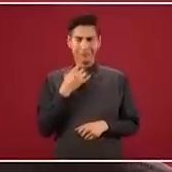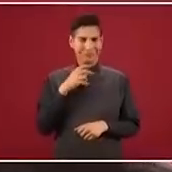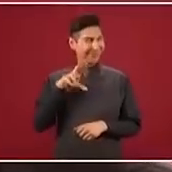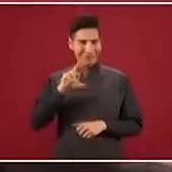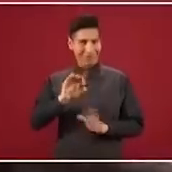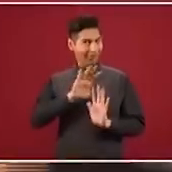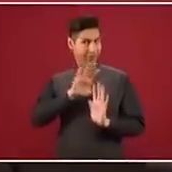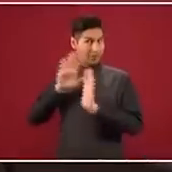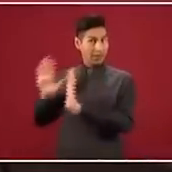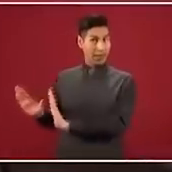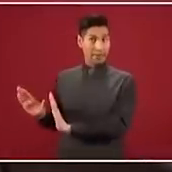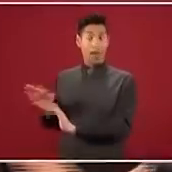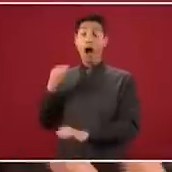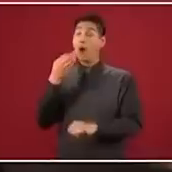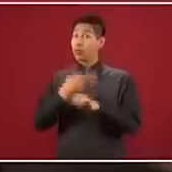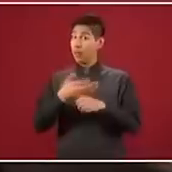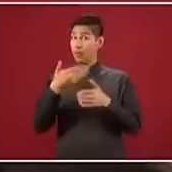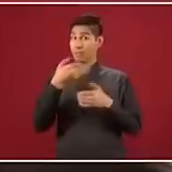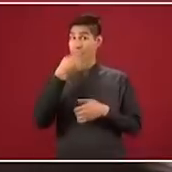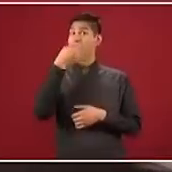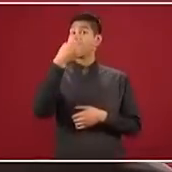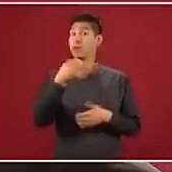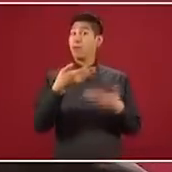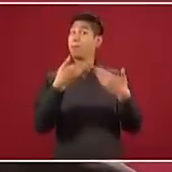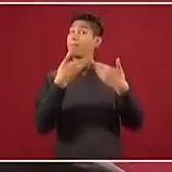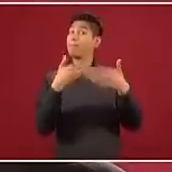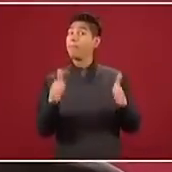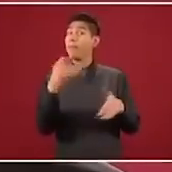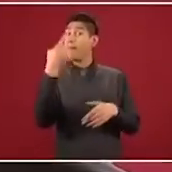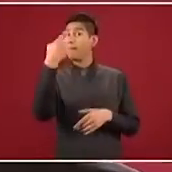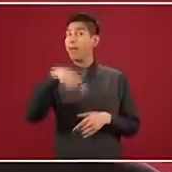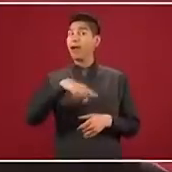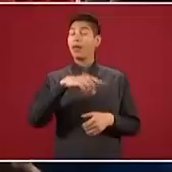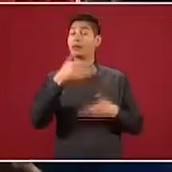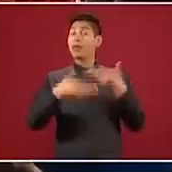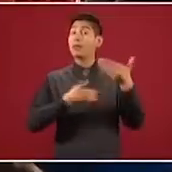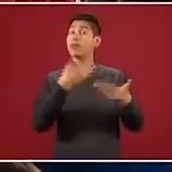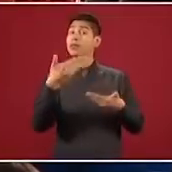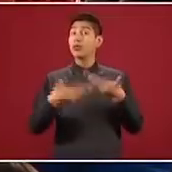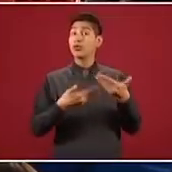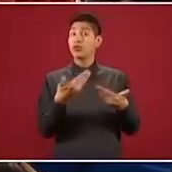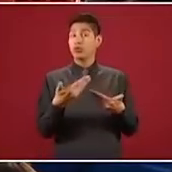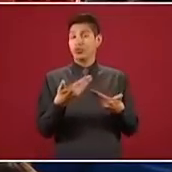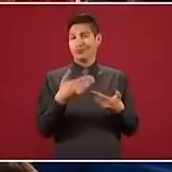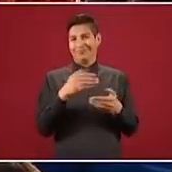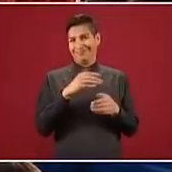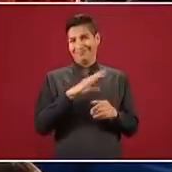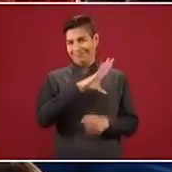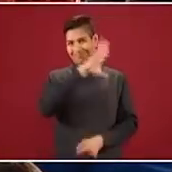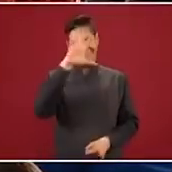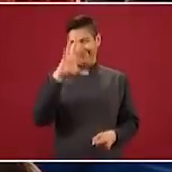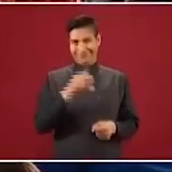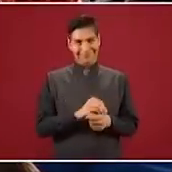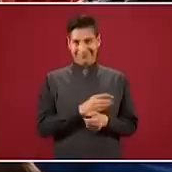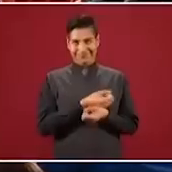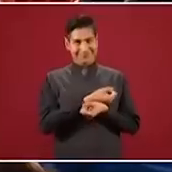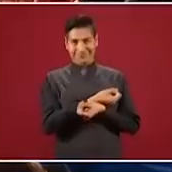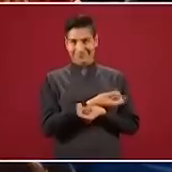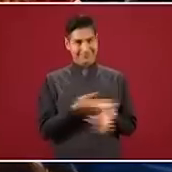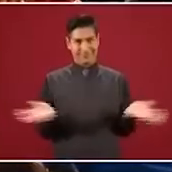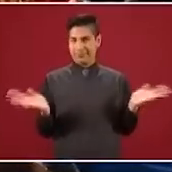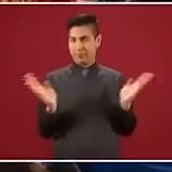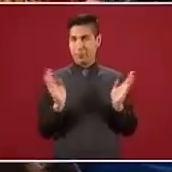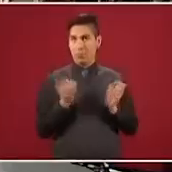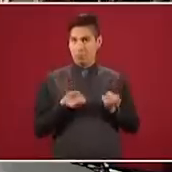ir anunciando la expansión de la capacidad de dar servicios de manera universal todas las enfermedades a todas las